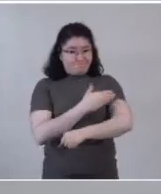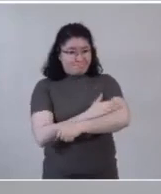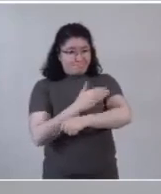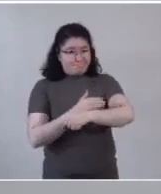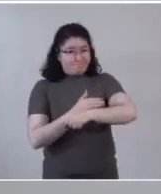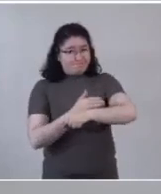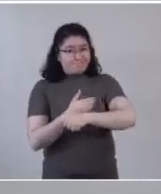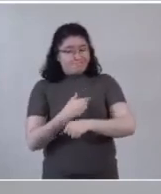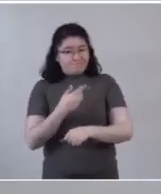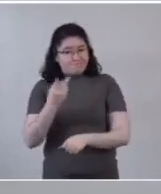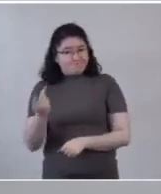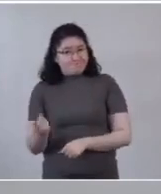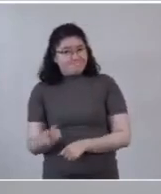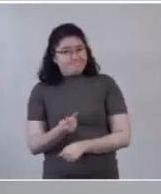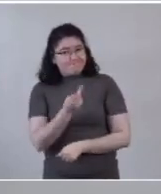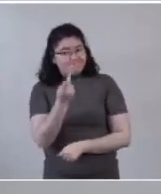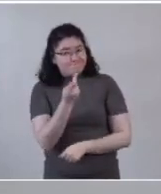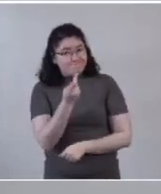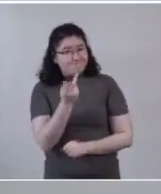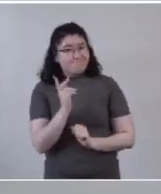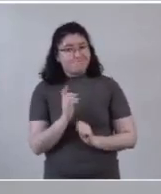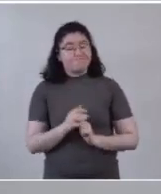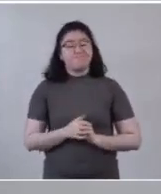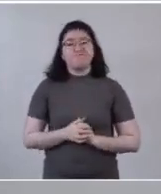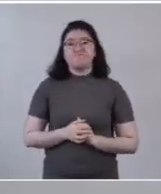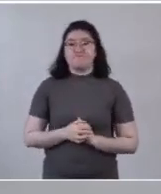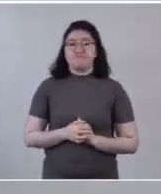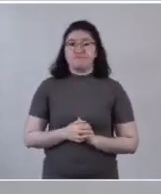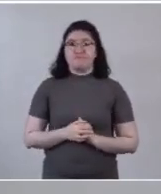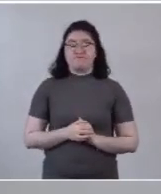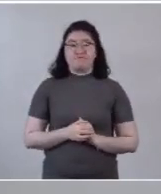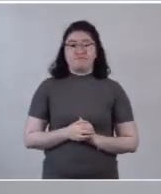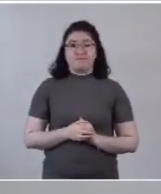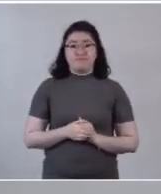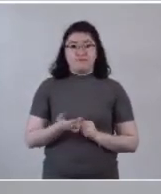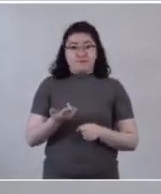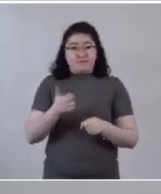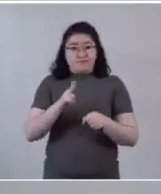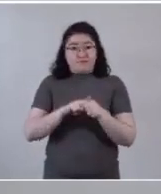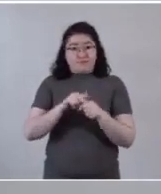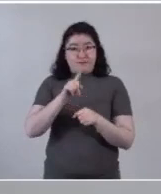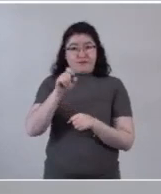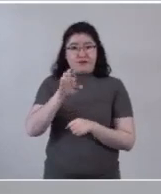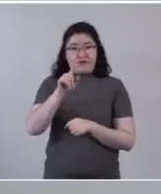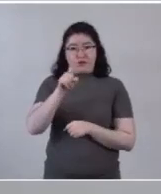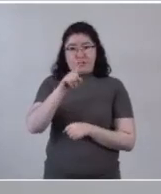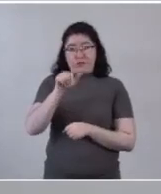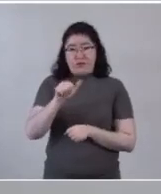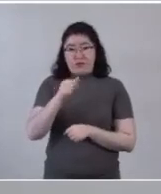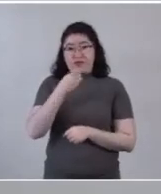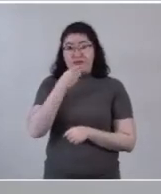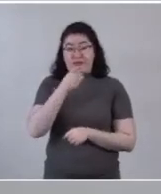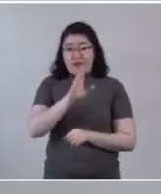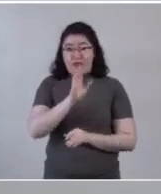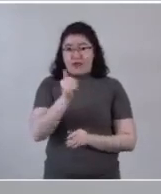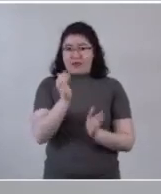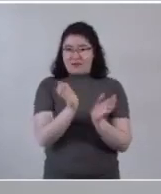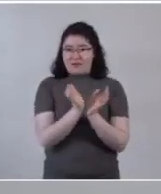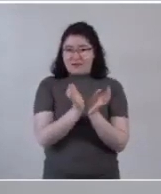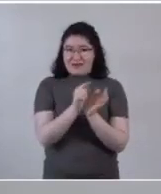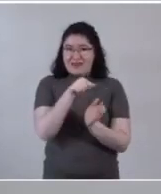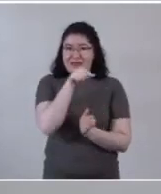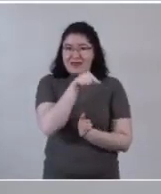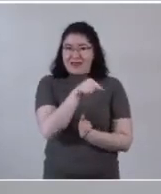me pide que pregunte, por favor, en el Hospital Zaragoza del ISSSTE se ha tenido que alquilar ya